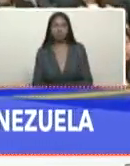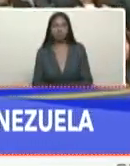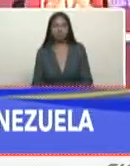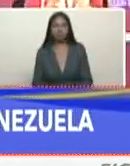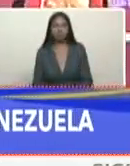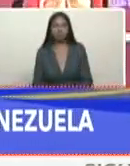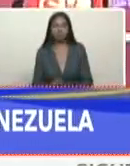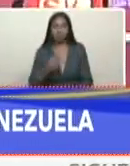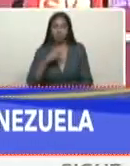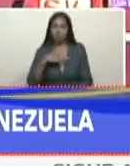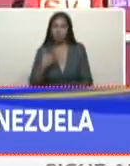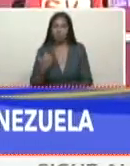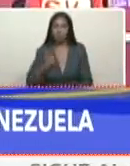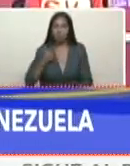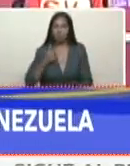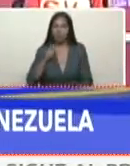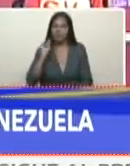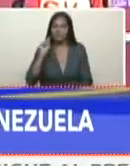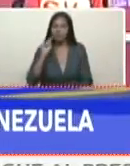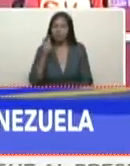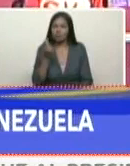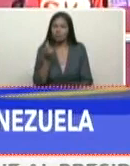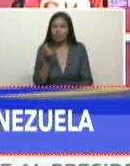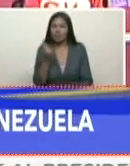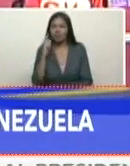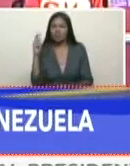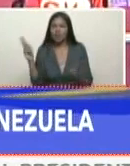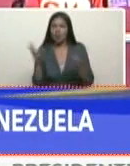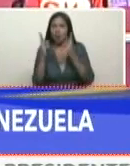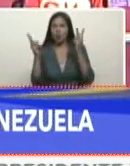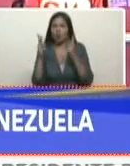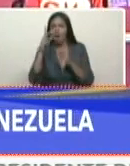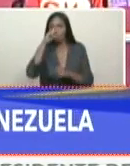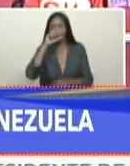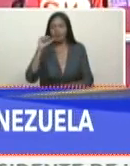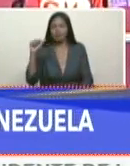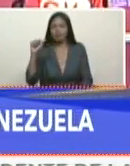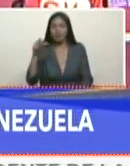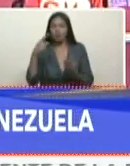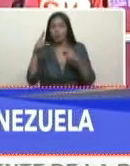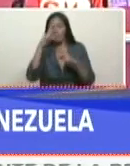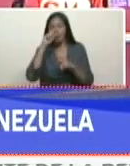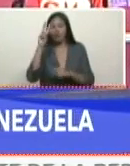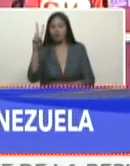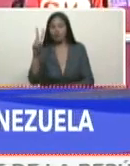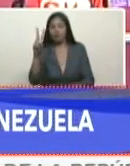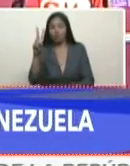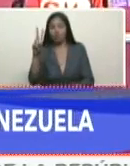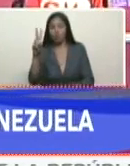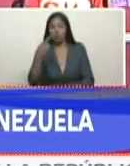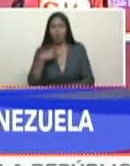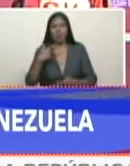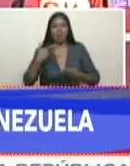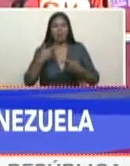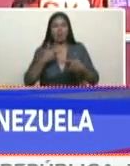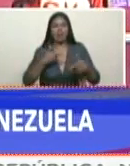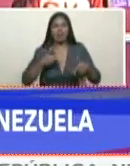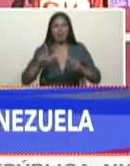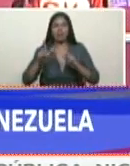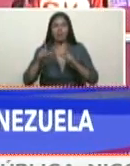Voy a aprovechar este último minuto de esta jornada aniversario del cumpleaños número 2. ¿Estamos listos para cantar el